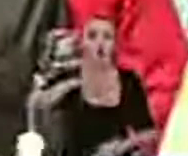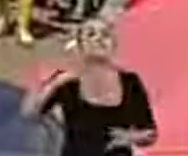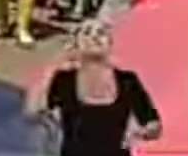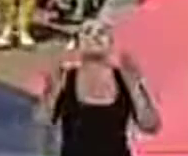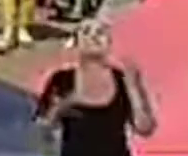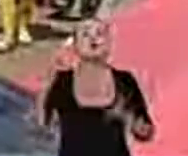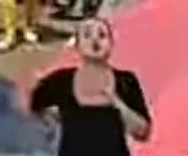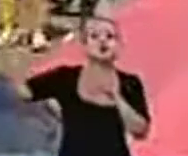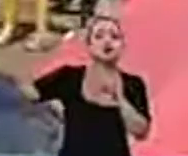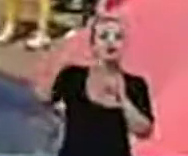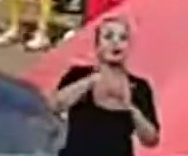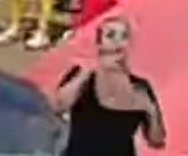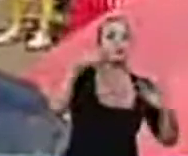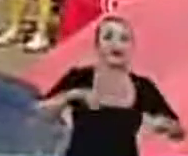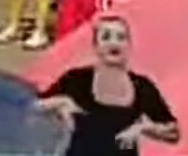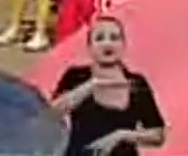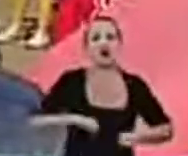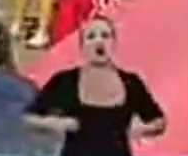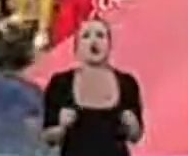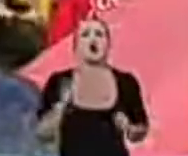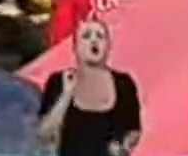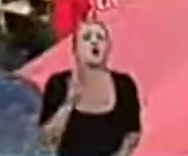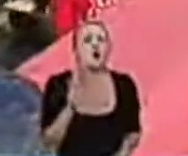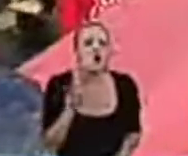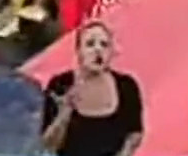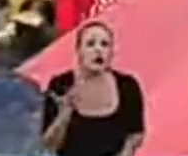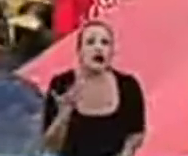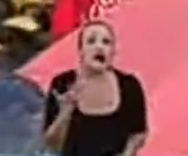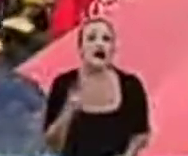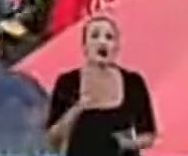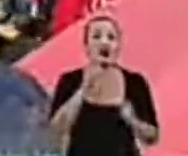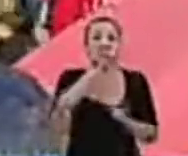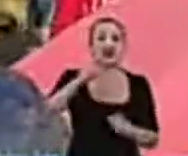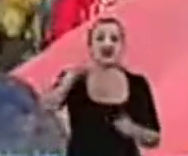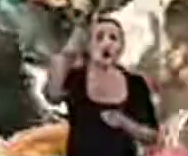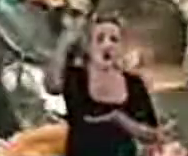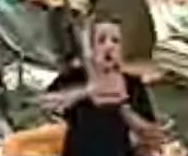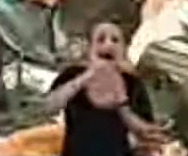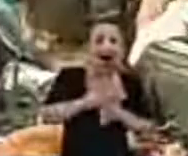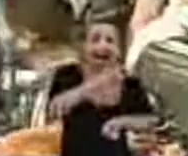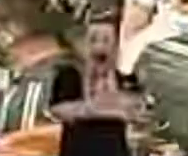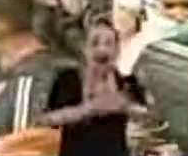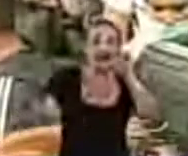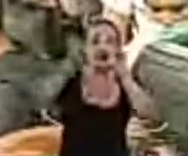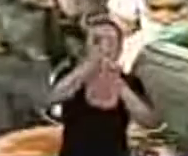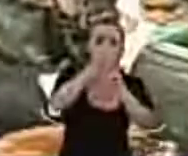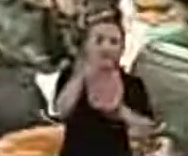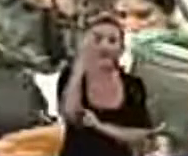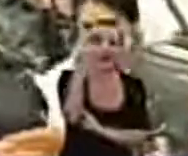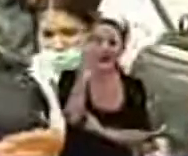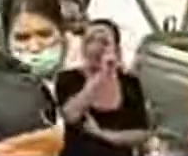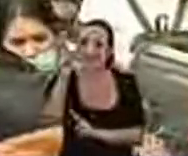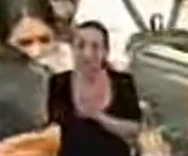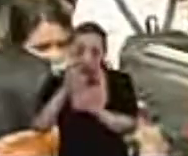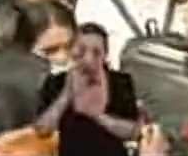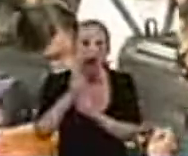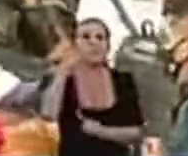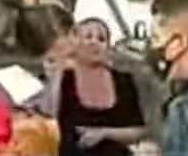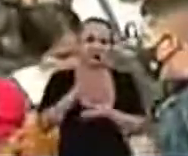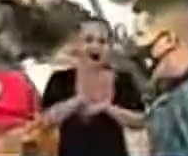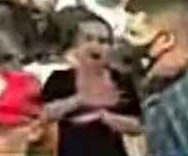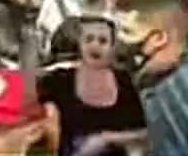la variante ya esté en Bogotá, debido a que uno de los tres viajeros detectados con Omicron pasó por la capital de la